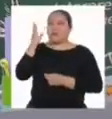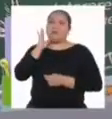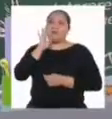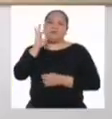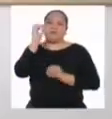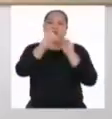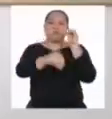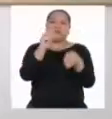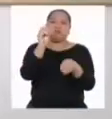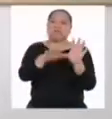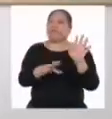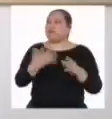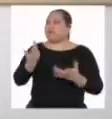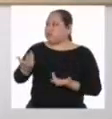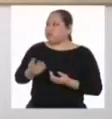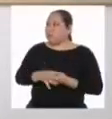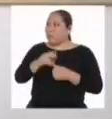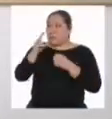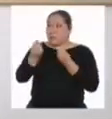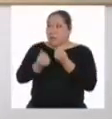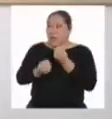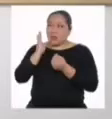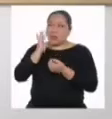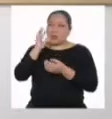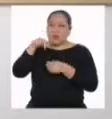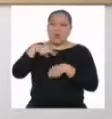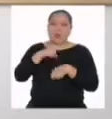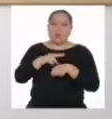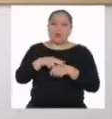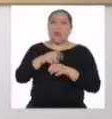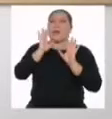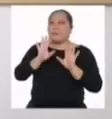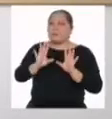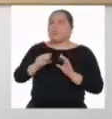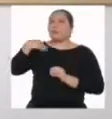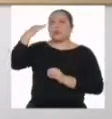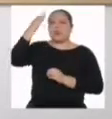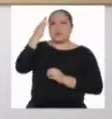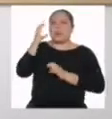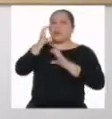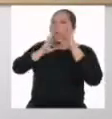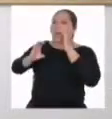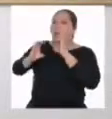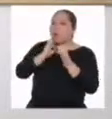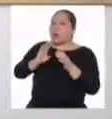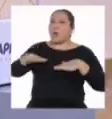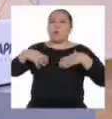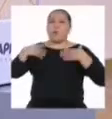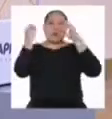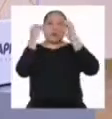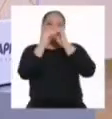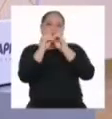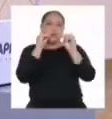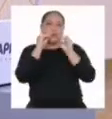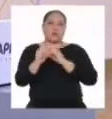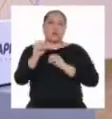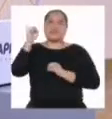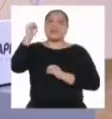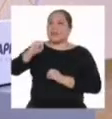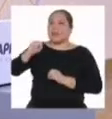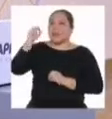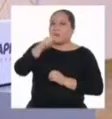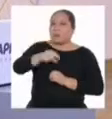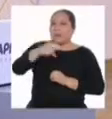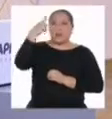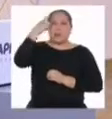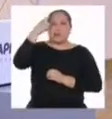botar basura ahí. Estoy segura que comunicándose con argumentos se puede llegar a una solución. Justo por eso se me